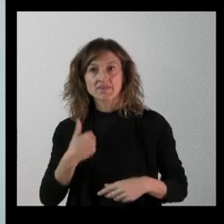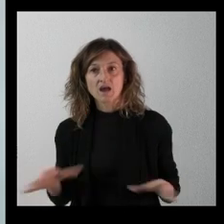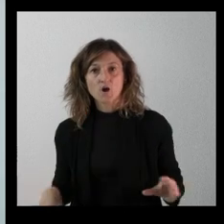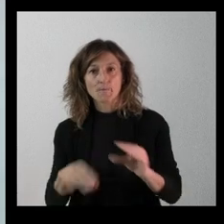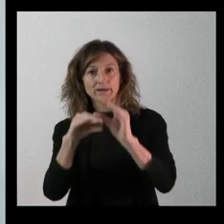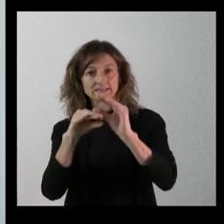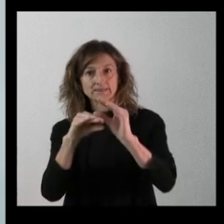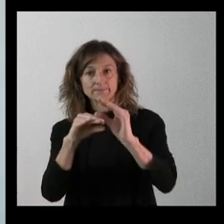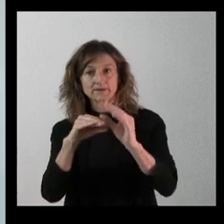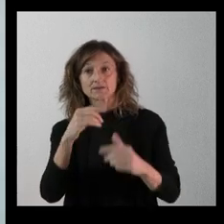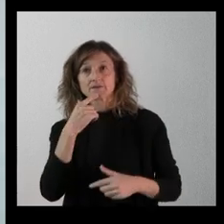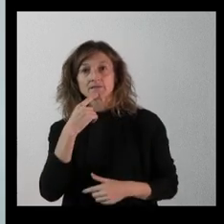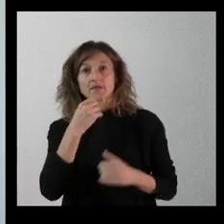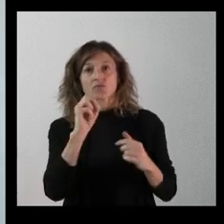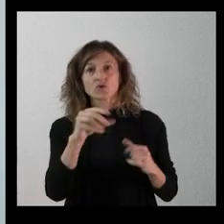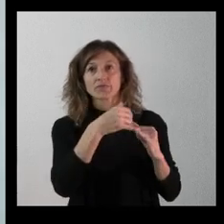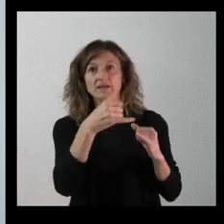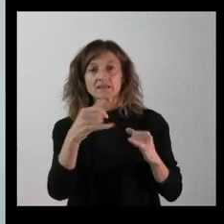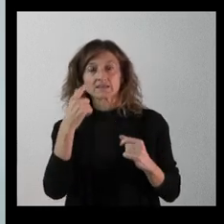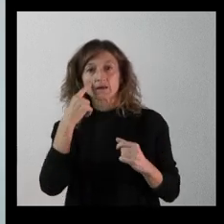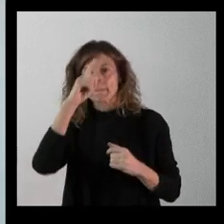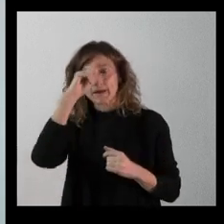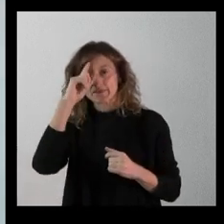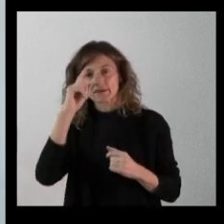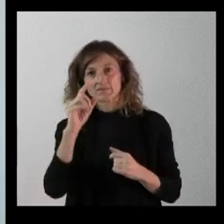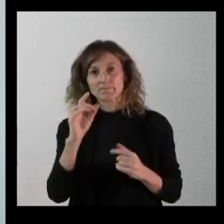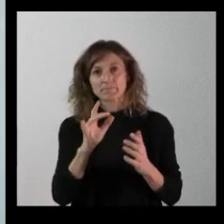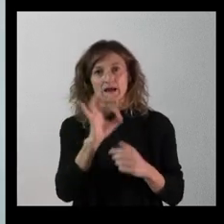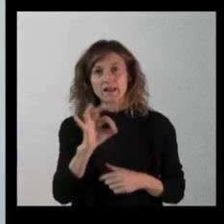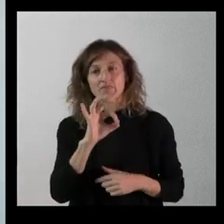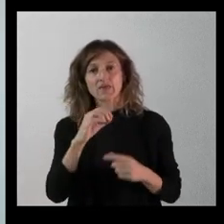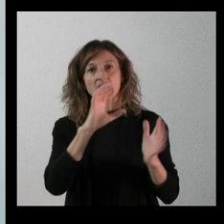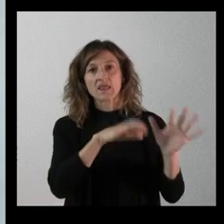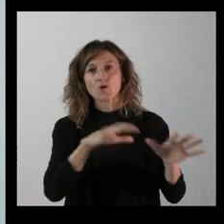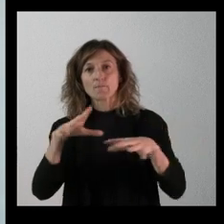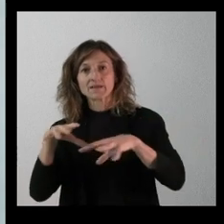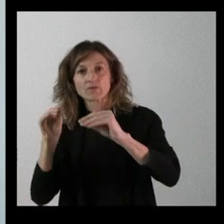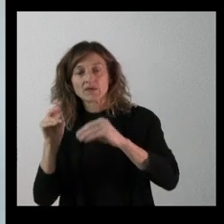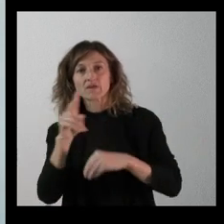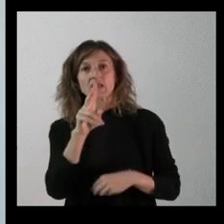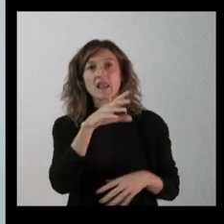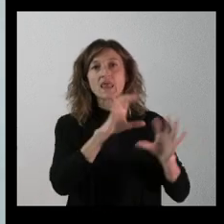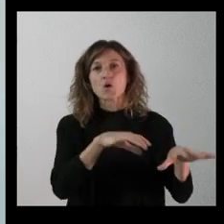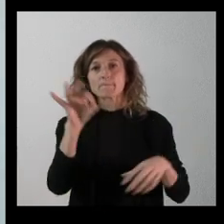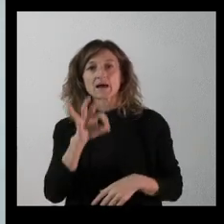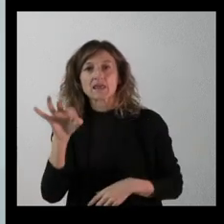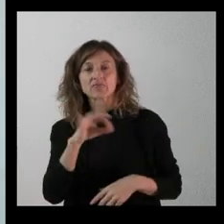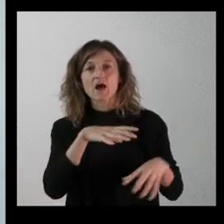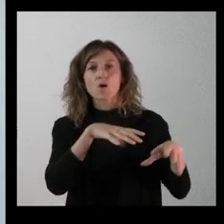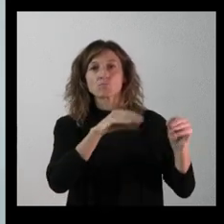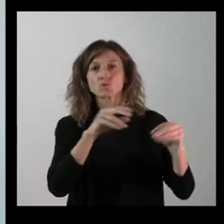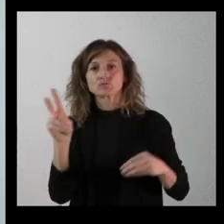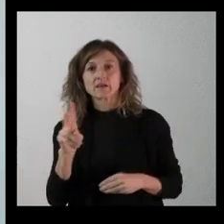le repaso las 12 líneas a ver si son estas Madrid Palencia Madrid a moraleón Valladolid Burgos Madrid León Valencia Burgos Valladolid